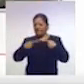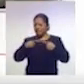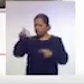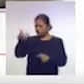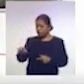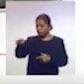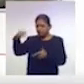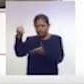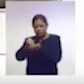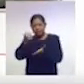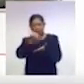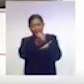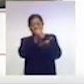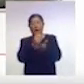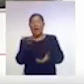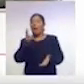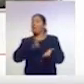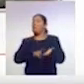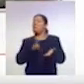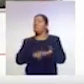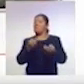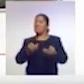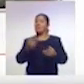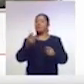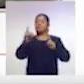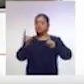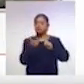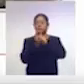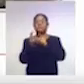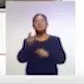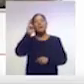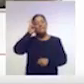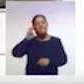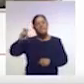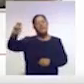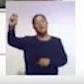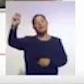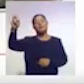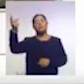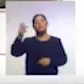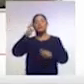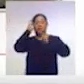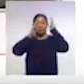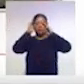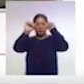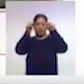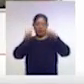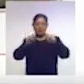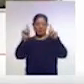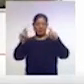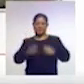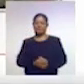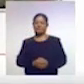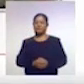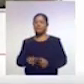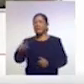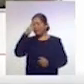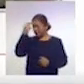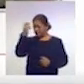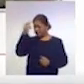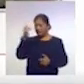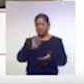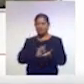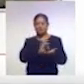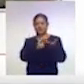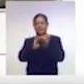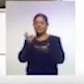tiempo, ¿eh? No, pues vale la pena muchísimo acercarse a esta exposición, Viajeros, Museo de Arte de Tlaxcala, Carla. Muy bien, Yacir, tienes mucha razón. Muchísimas gracias por estas